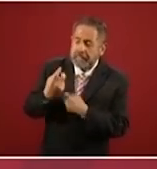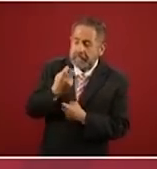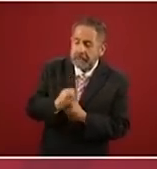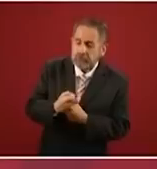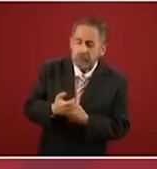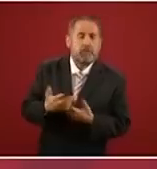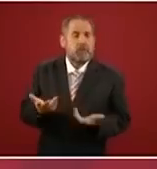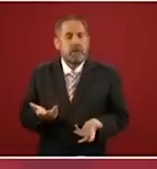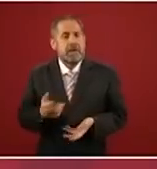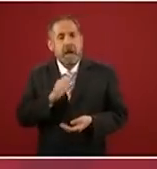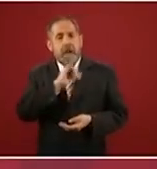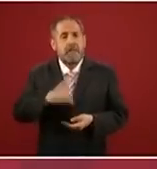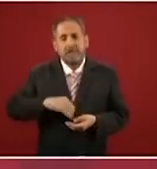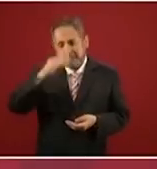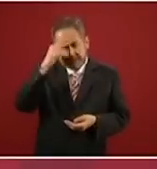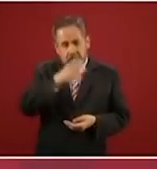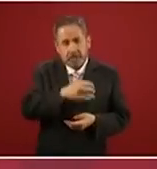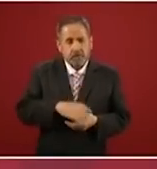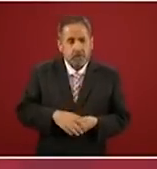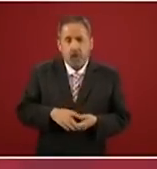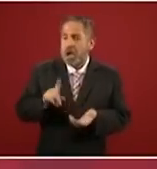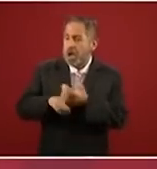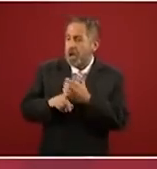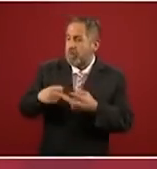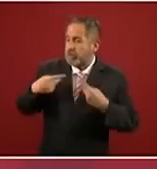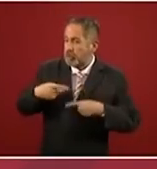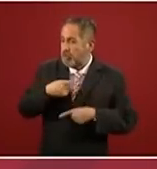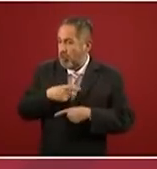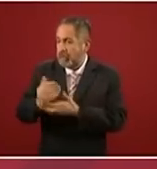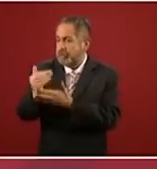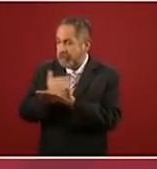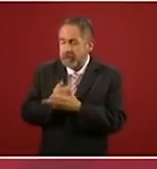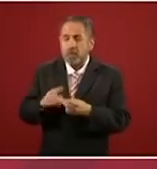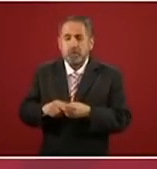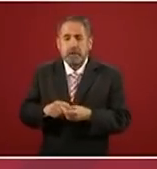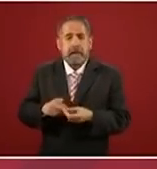y combatir la pobreza y fortalecer valores